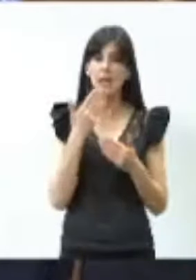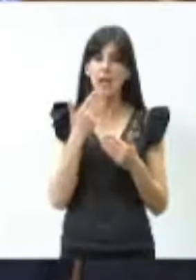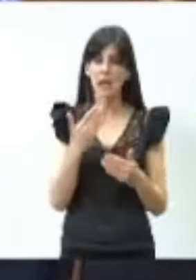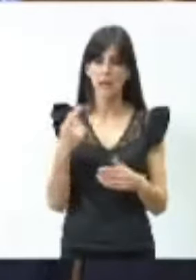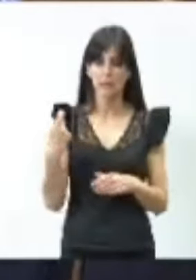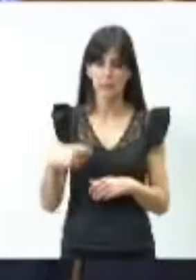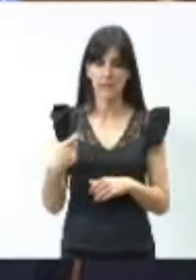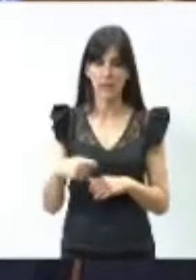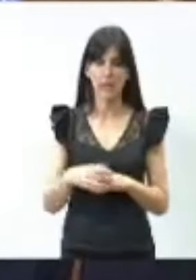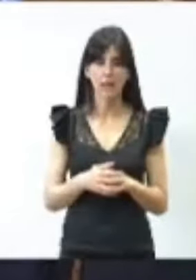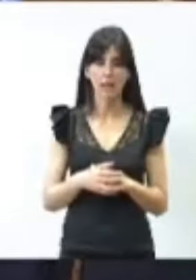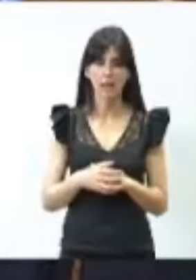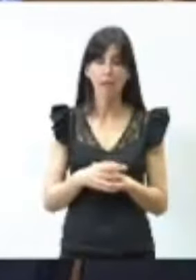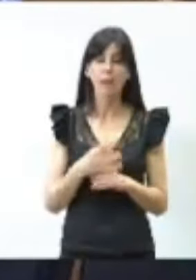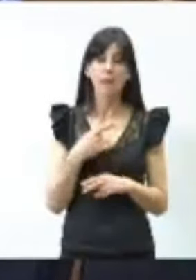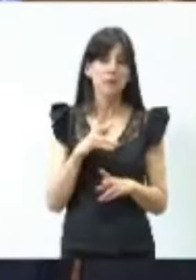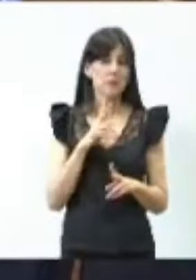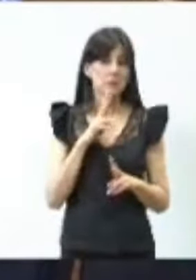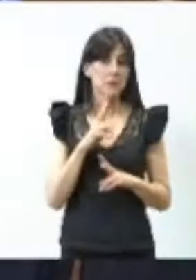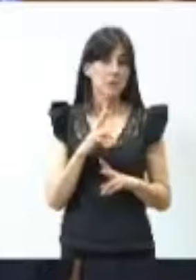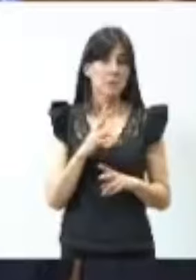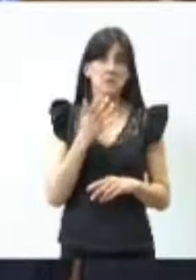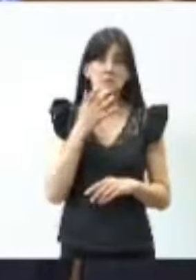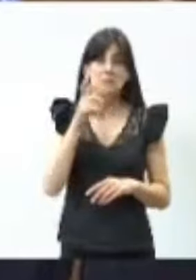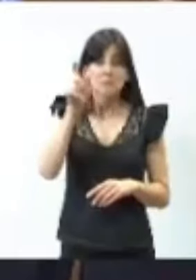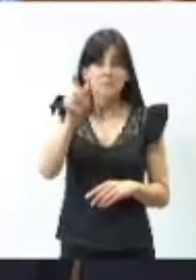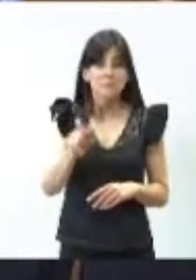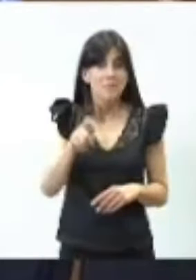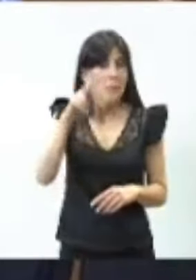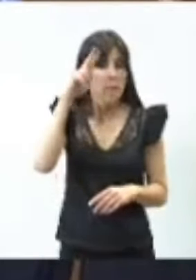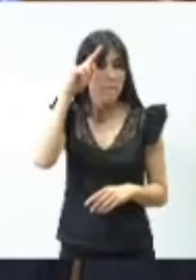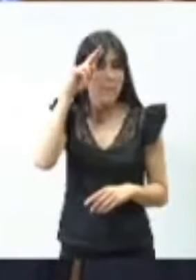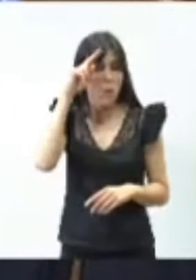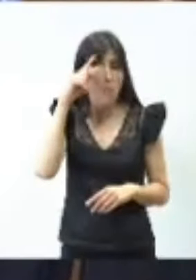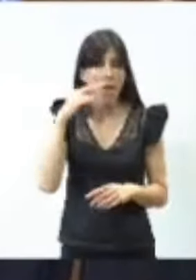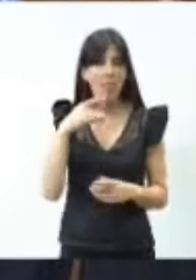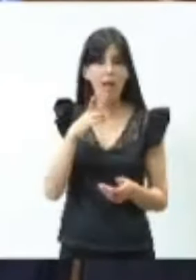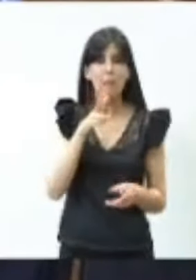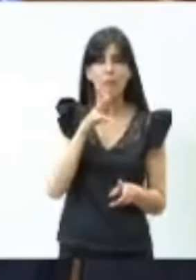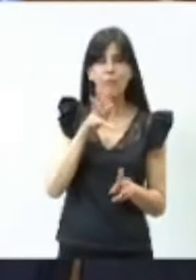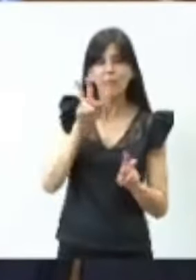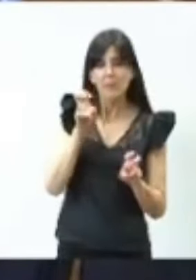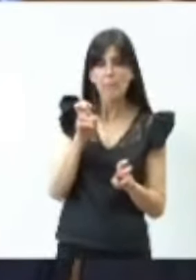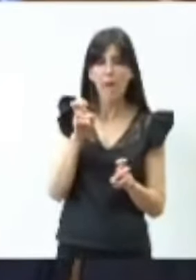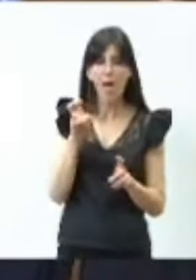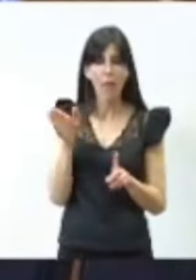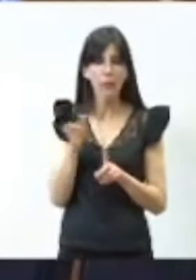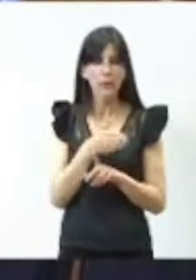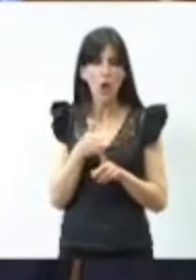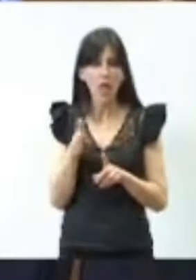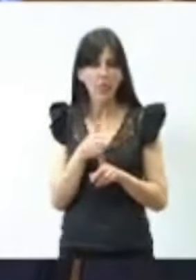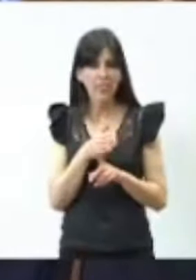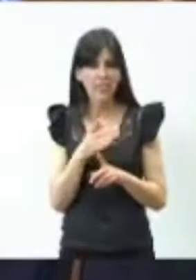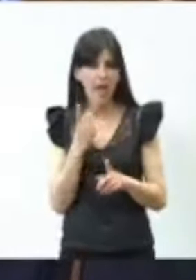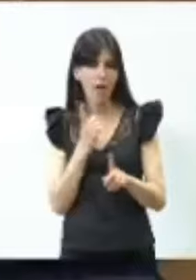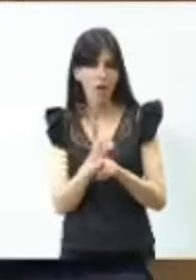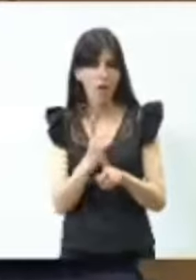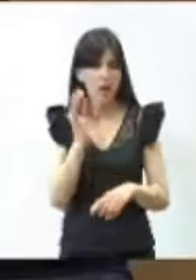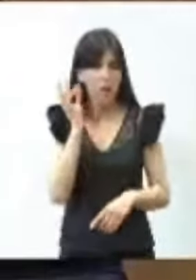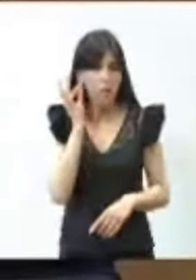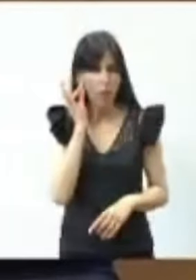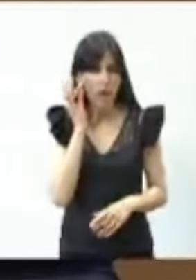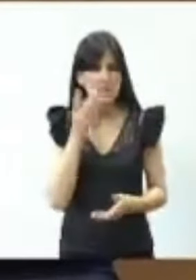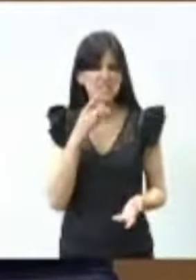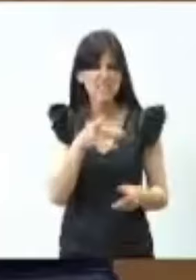presidente. Señora Arévalo, si tan preocupada está por la violencia contra las mujeres, ¿me quiere decir qué va a hacer para